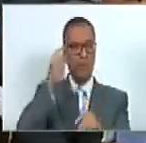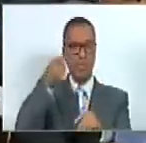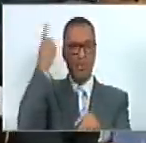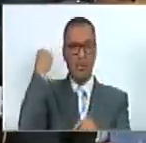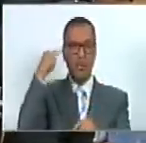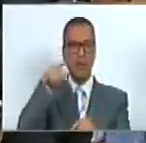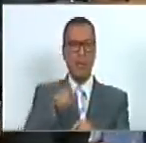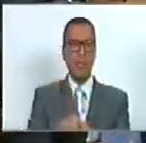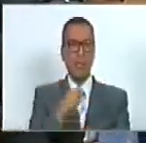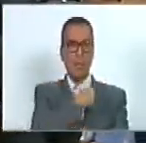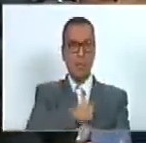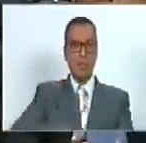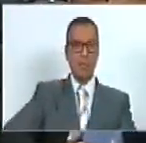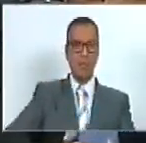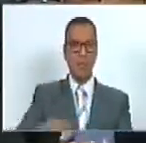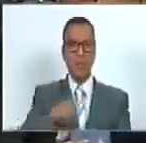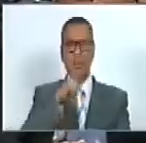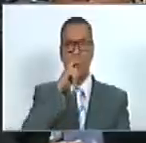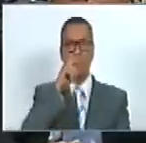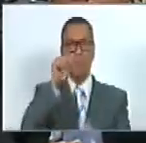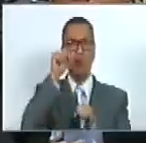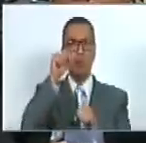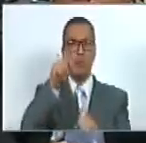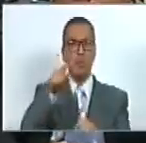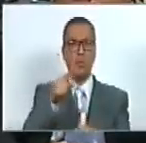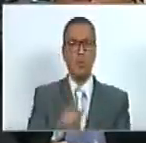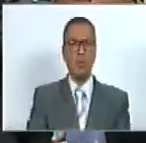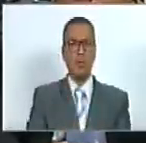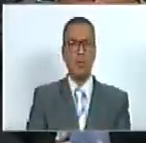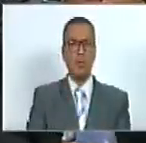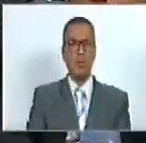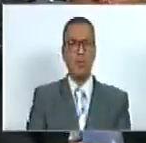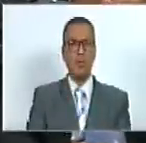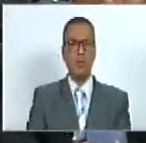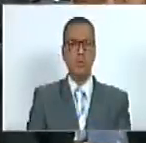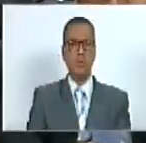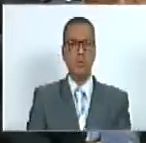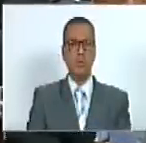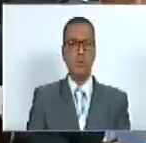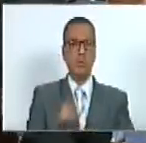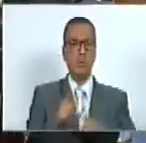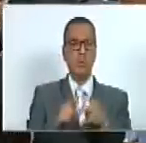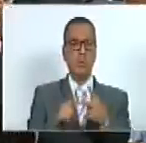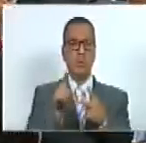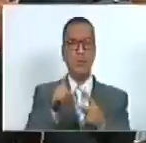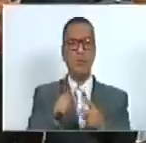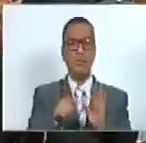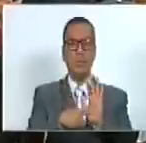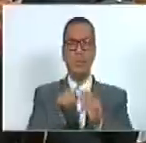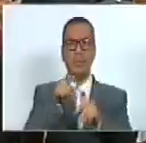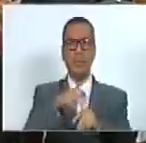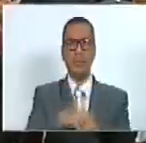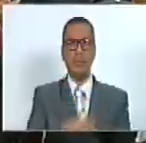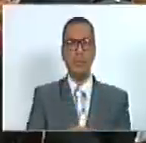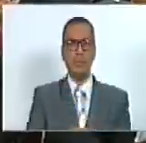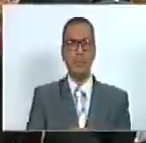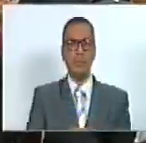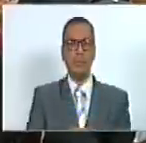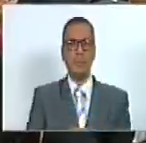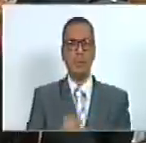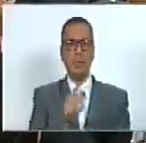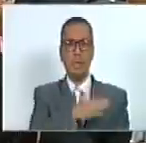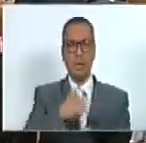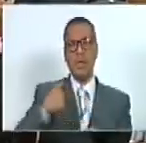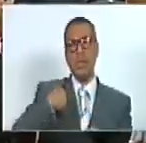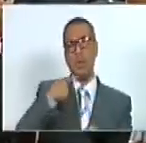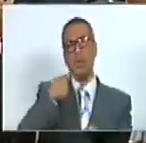el día de ayer por el presidente Nicolás Maduro, nosotros no no rechazamos lo que él presentó. Creemos que pueden